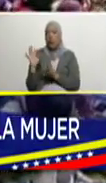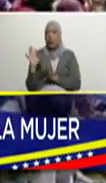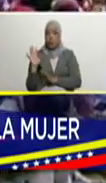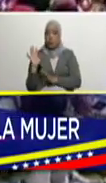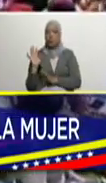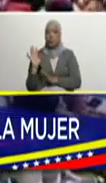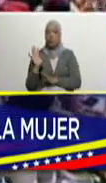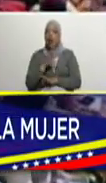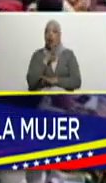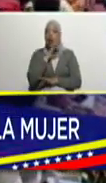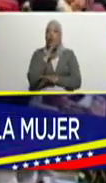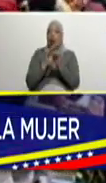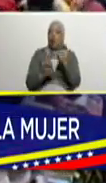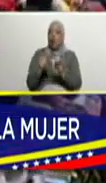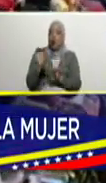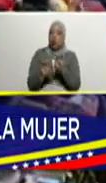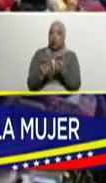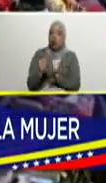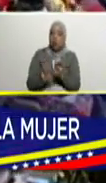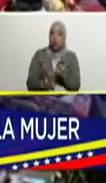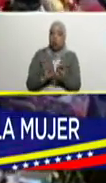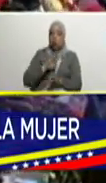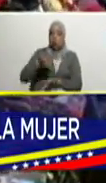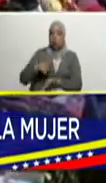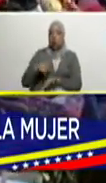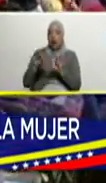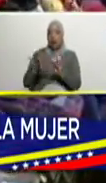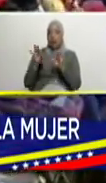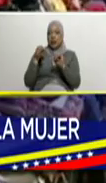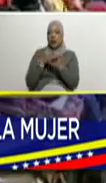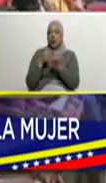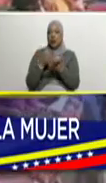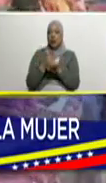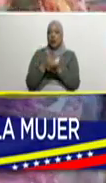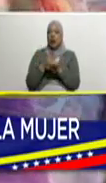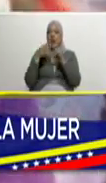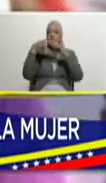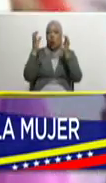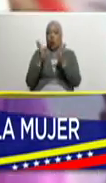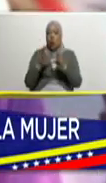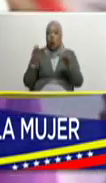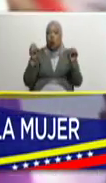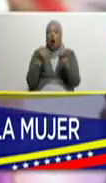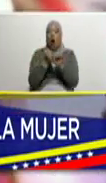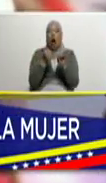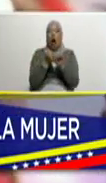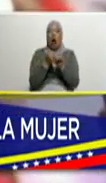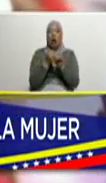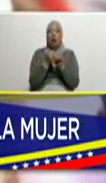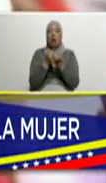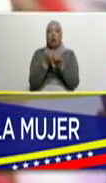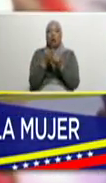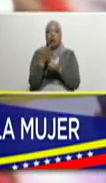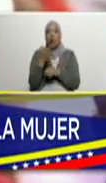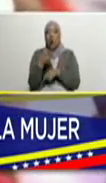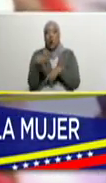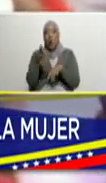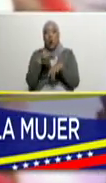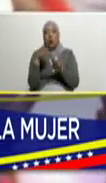de métodos diagnósticos con nuestros especialistas en ginecología y obstetricia. Por